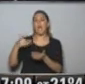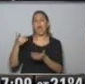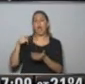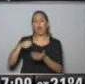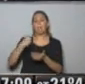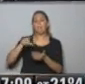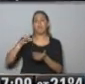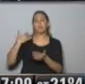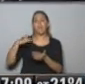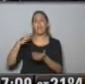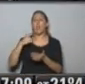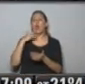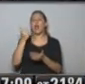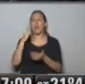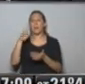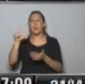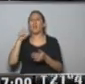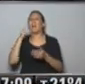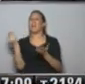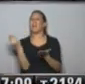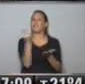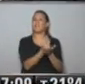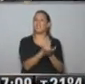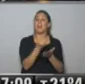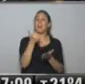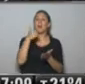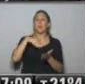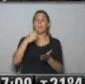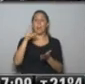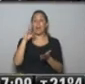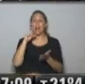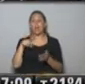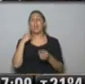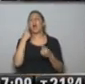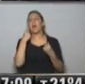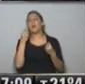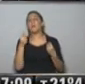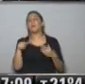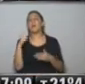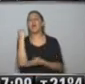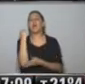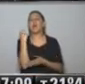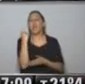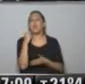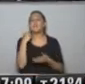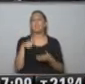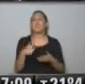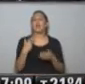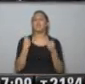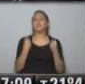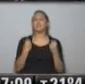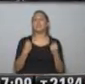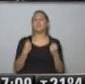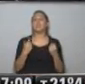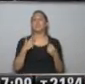ABL desde que asumió Mauricio Macri. También vamos a estar ocupándonos de lo que pasa con las economías regionales y el impacto que